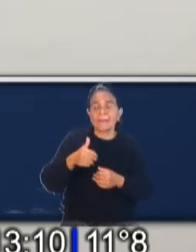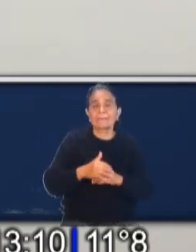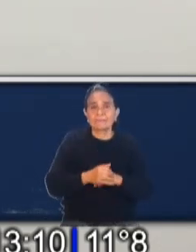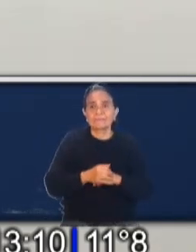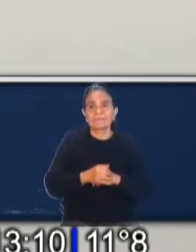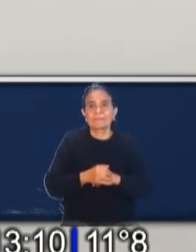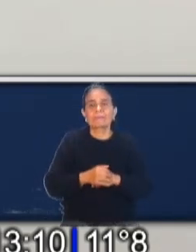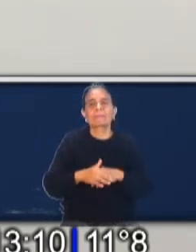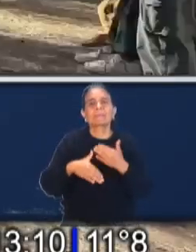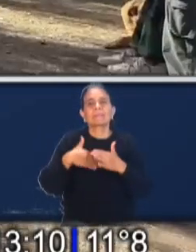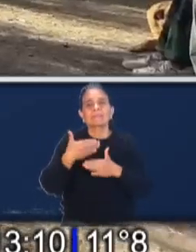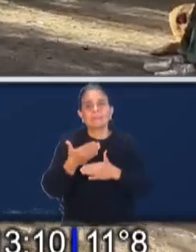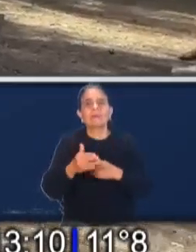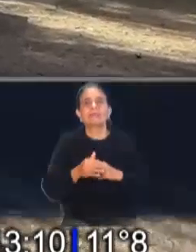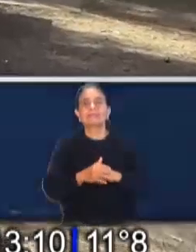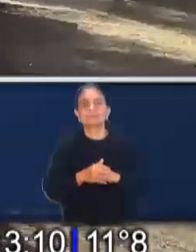a nivel provincial.